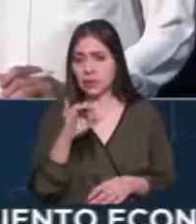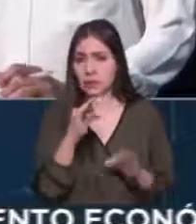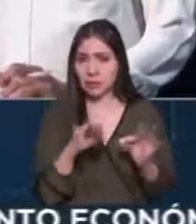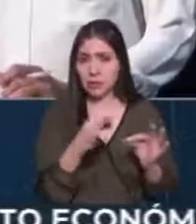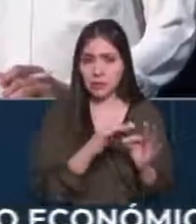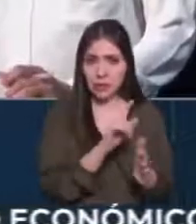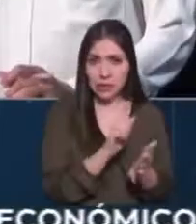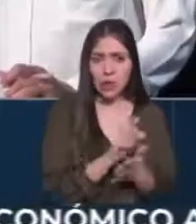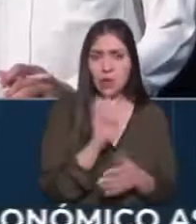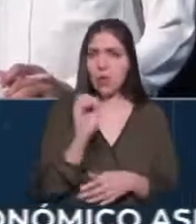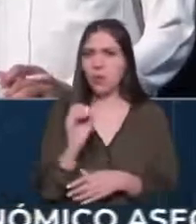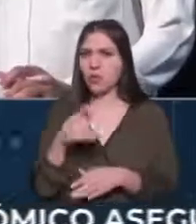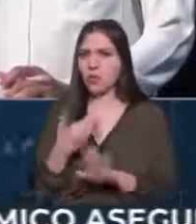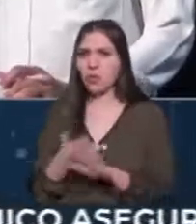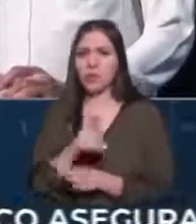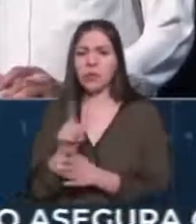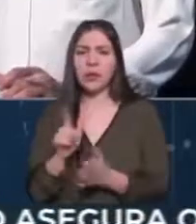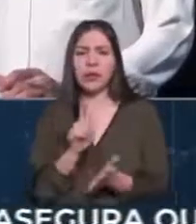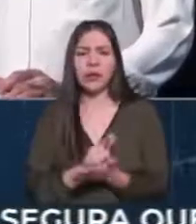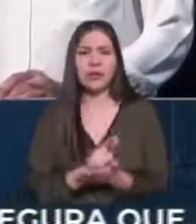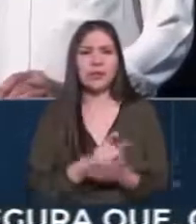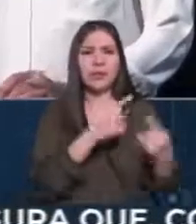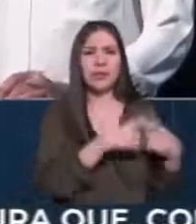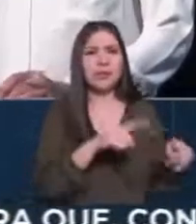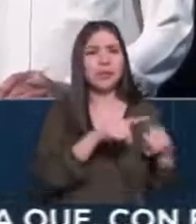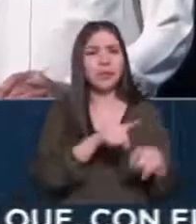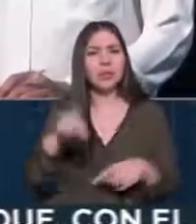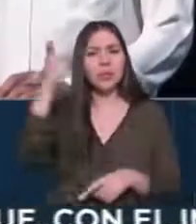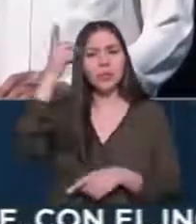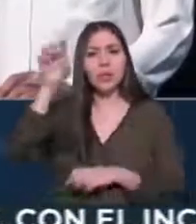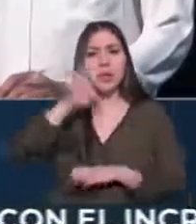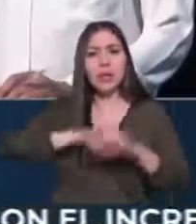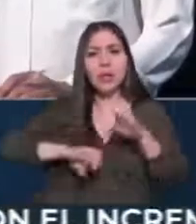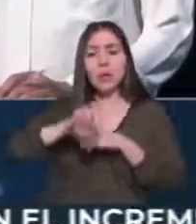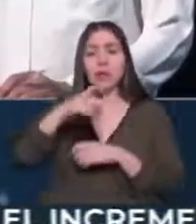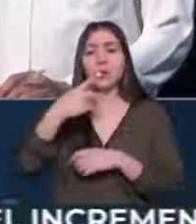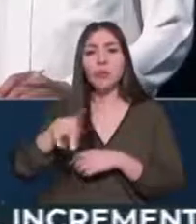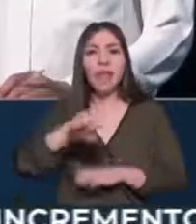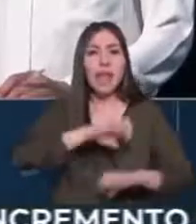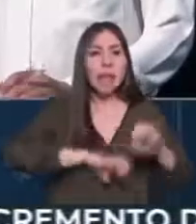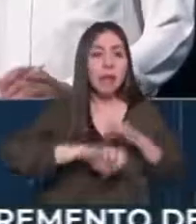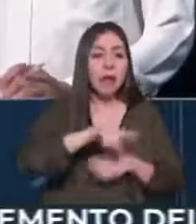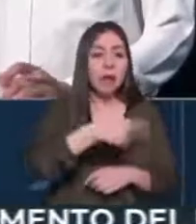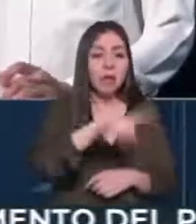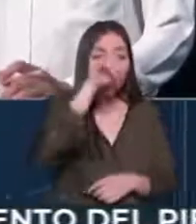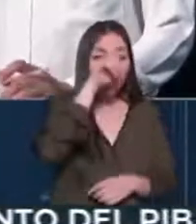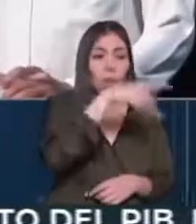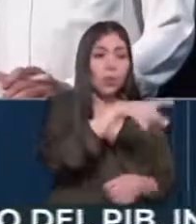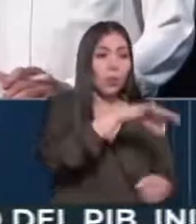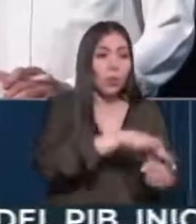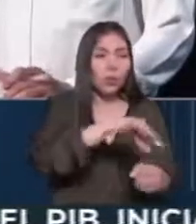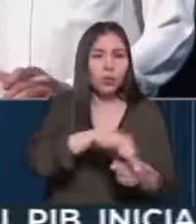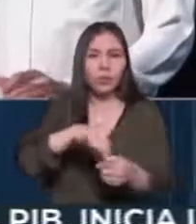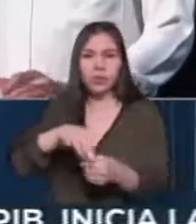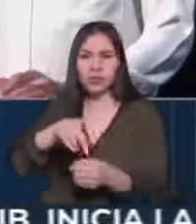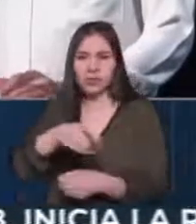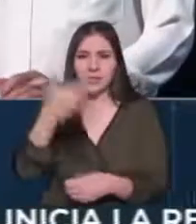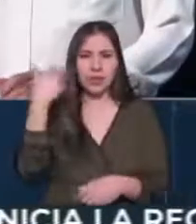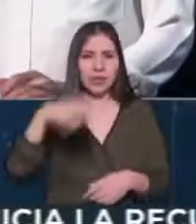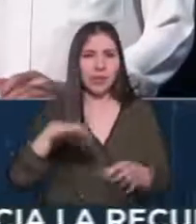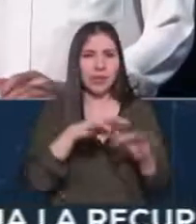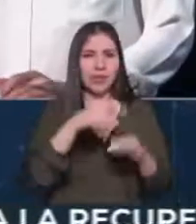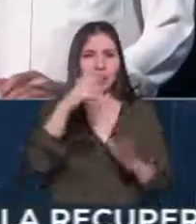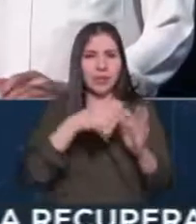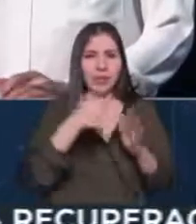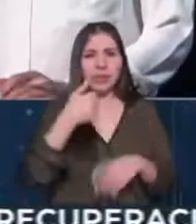haciendo muchos empresarios de asesorar el voto de sus empleados? Mencionas que es como en el 2006, pero a mí me parece que es incluso